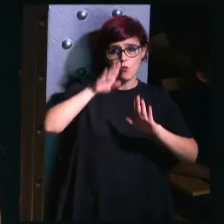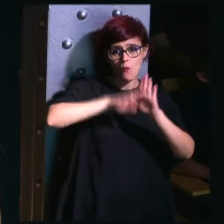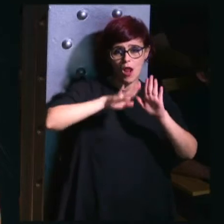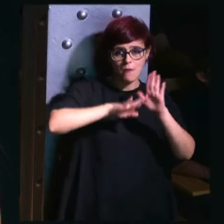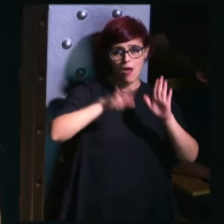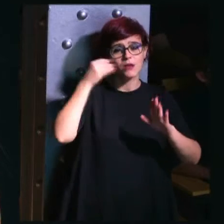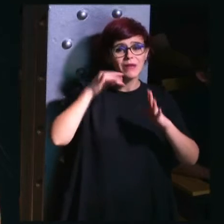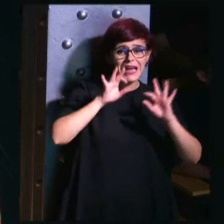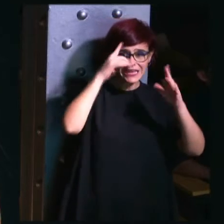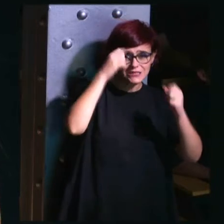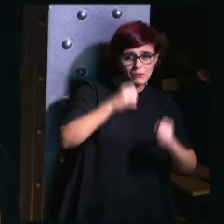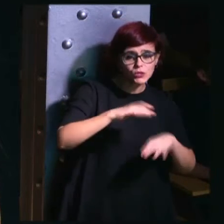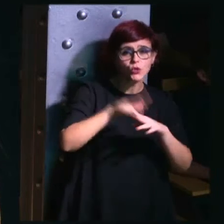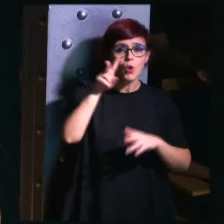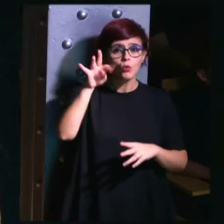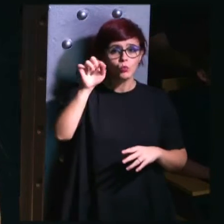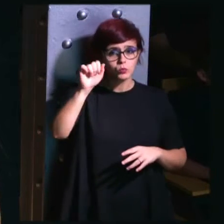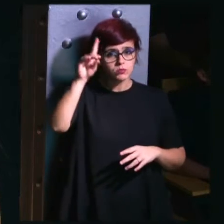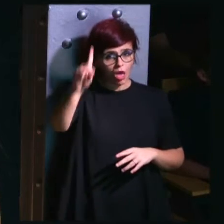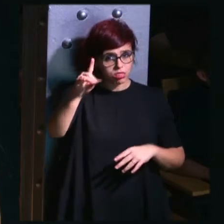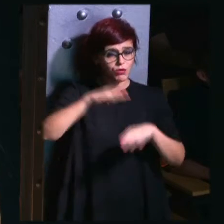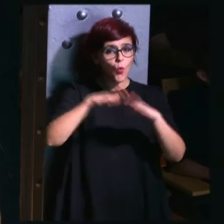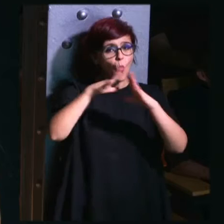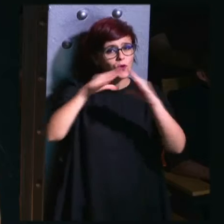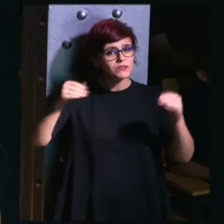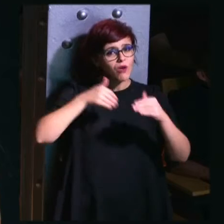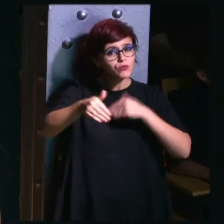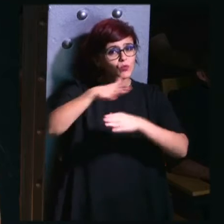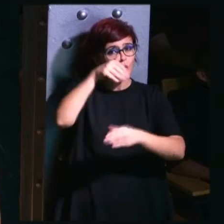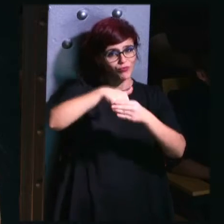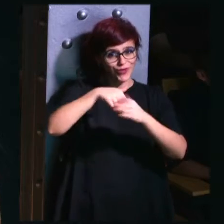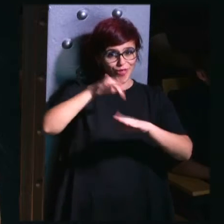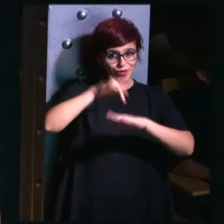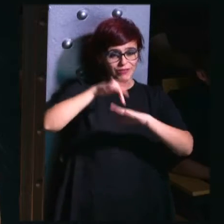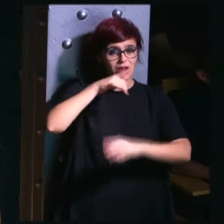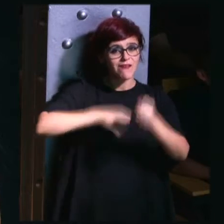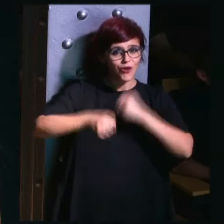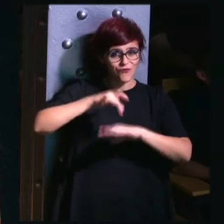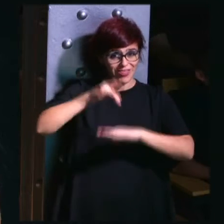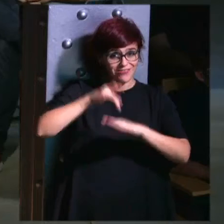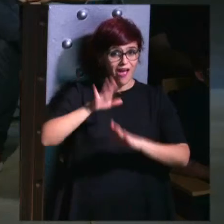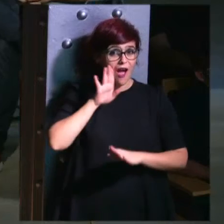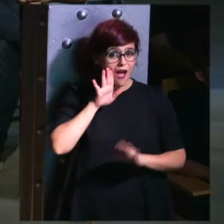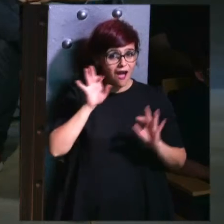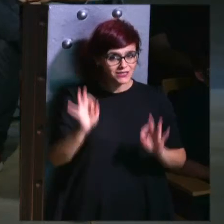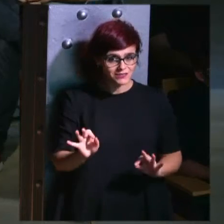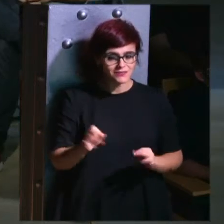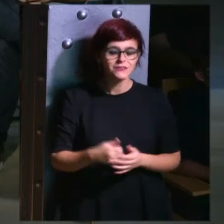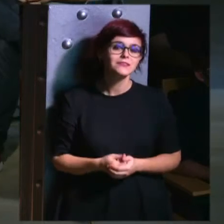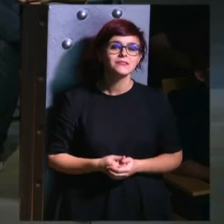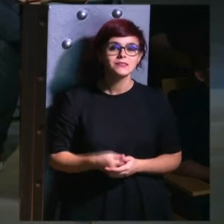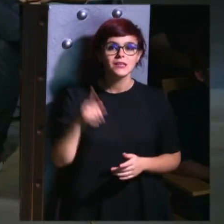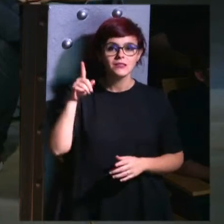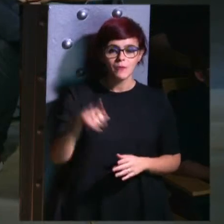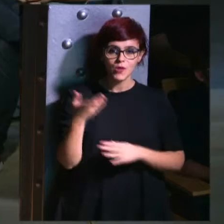que es la Universidad del Futuro, es la Universidad de los Contenidos Digitales y de la Economía Digital. Y bueno, vamos a contar también